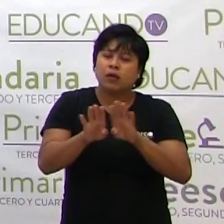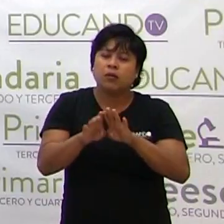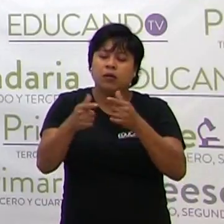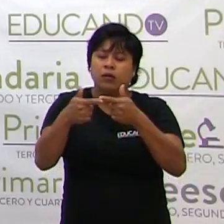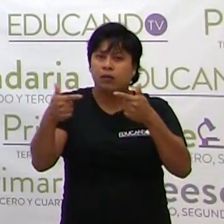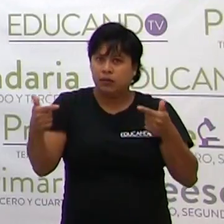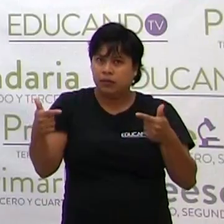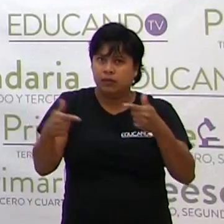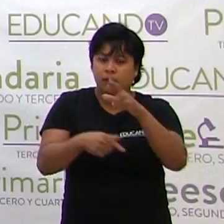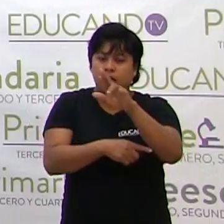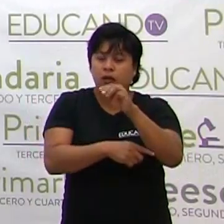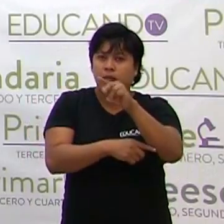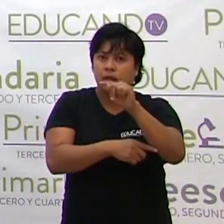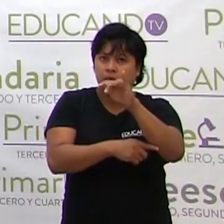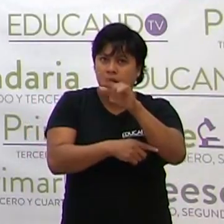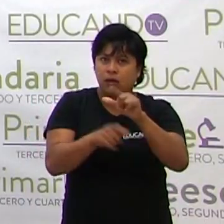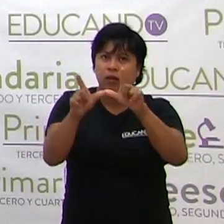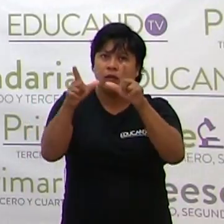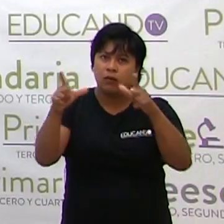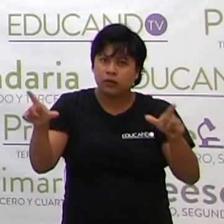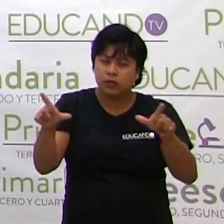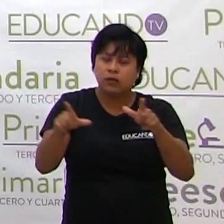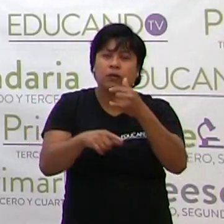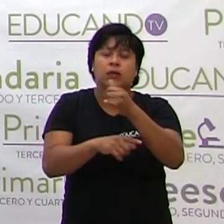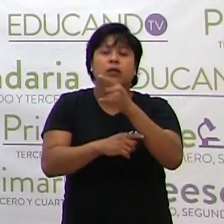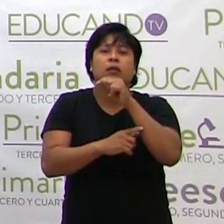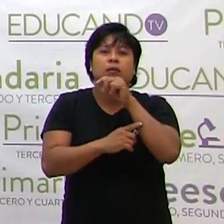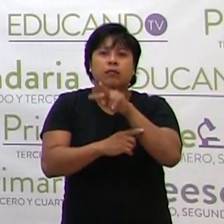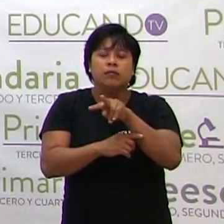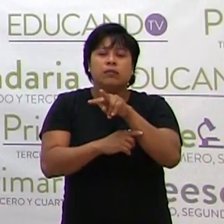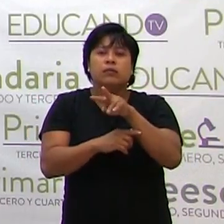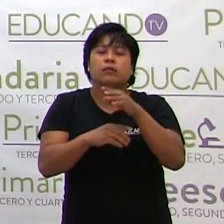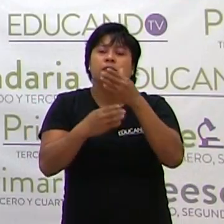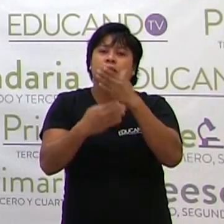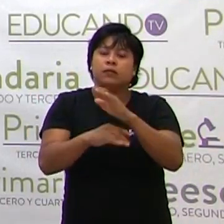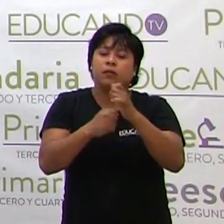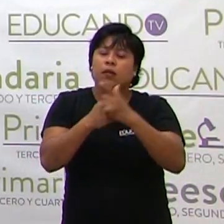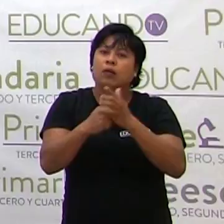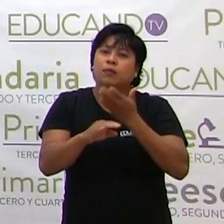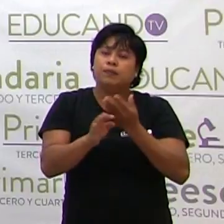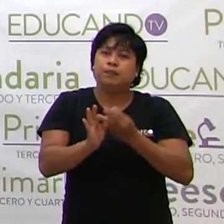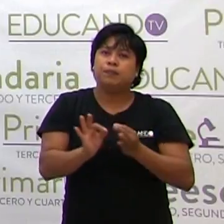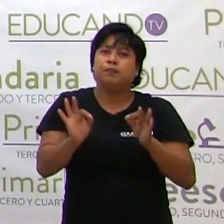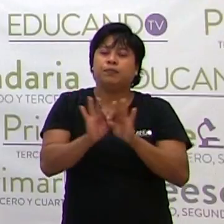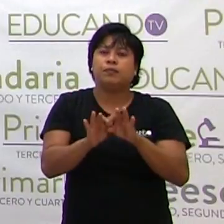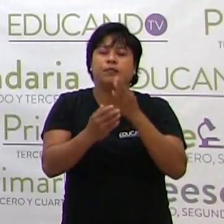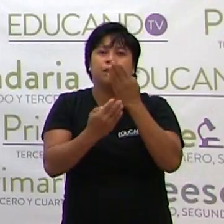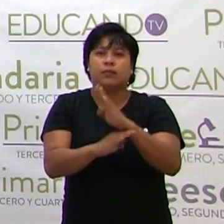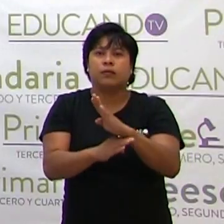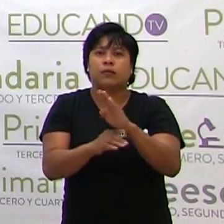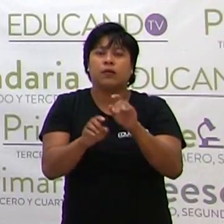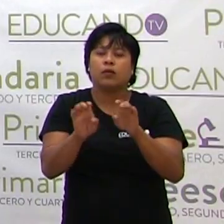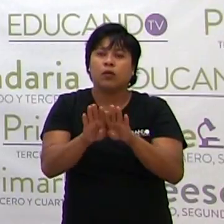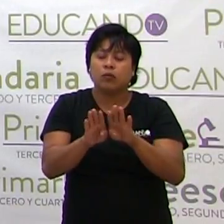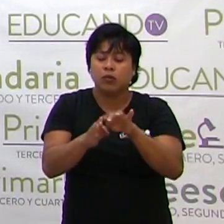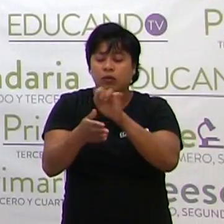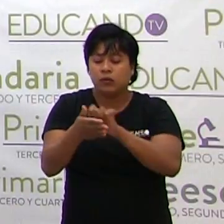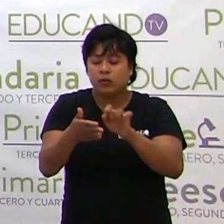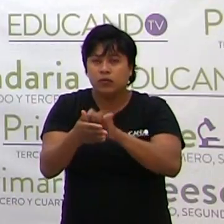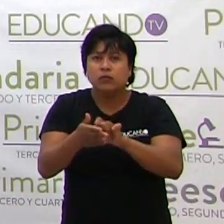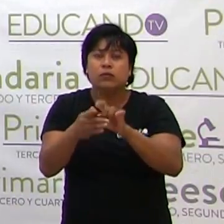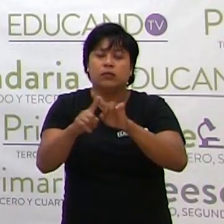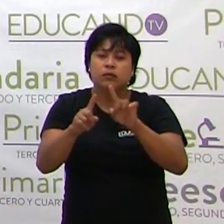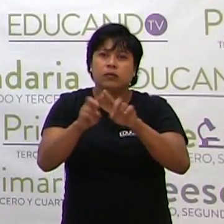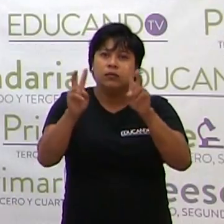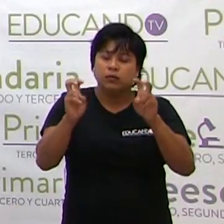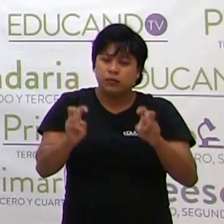gramaticales, lingüísticos, pero sobre todo algo muy importante referente a la escritura de textos